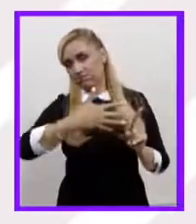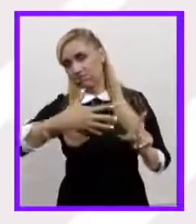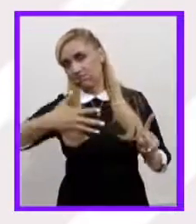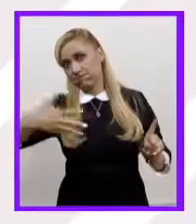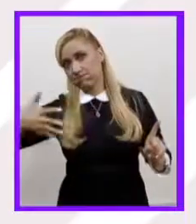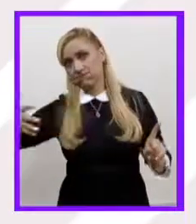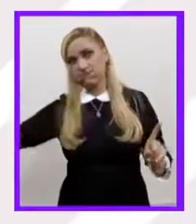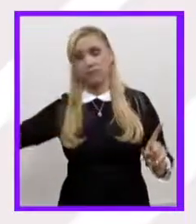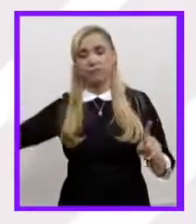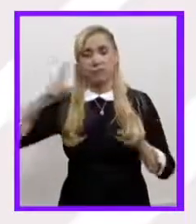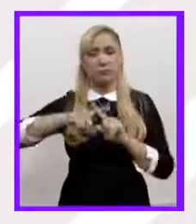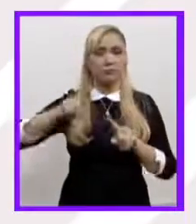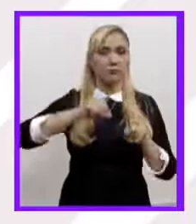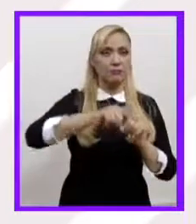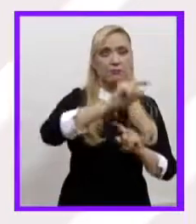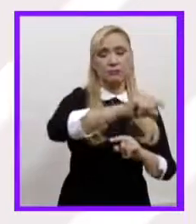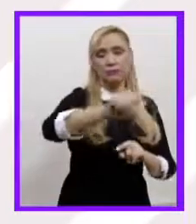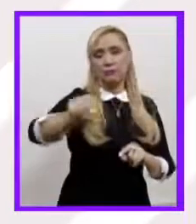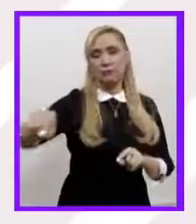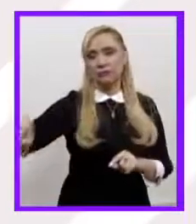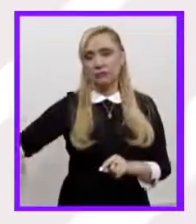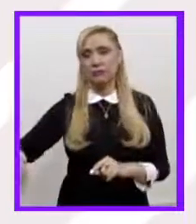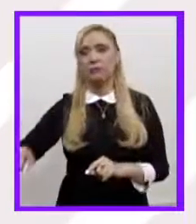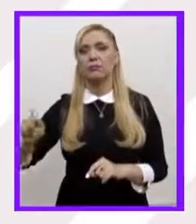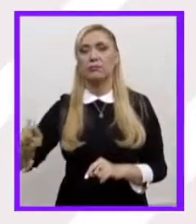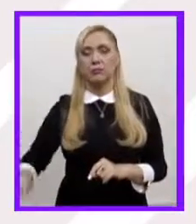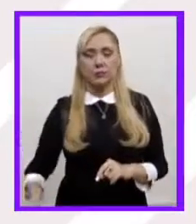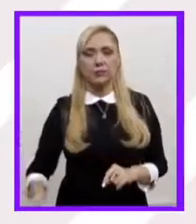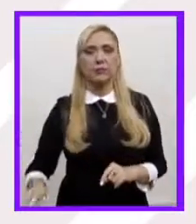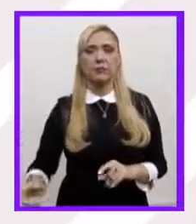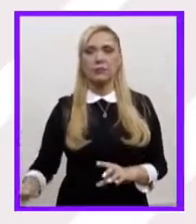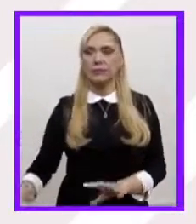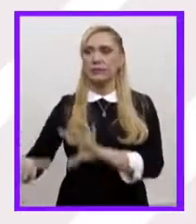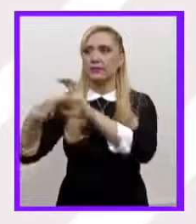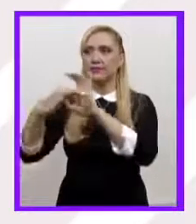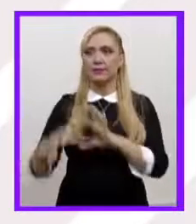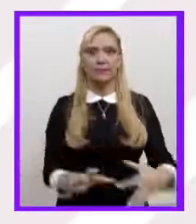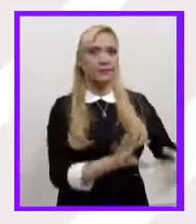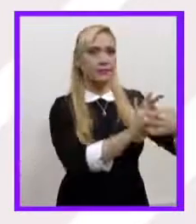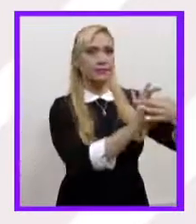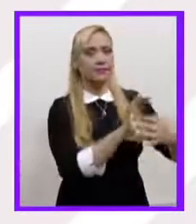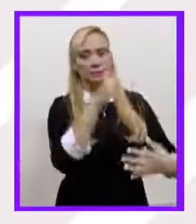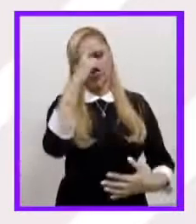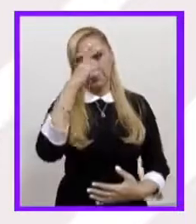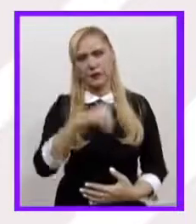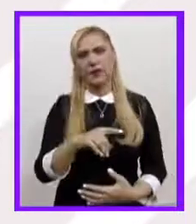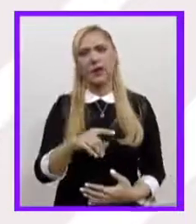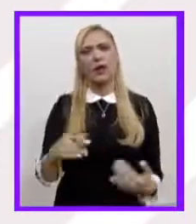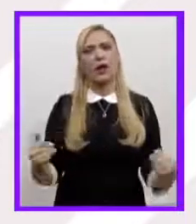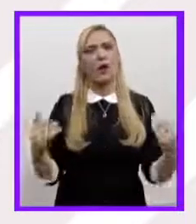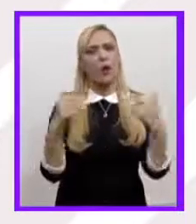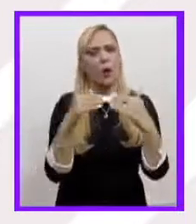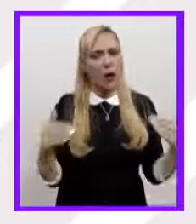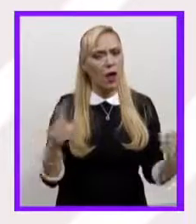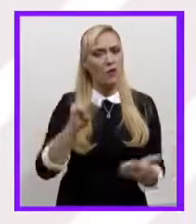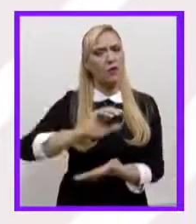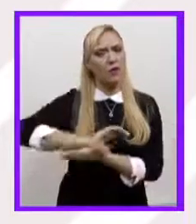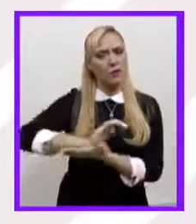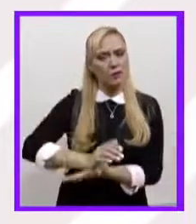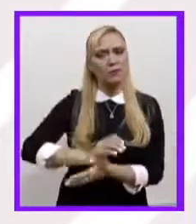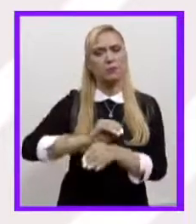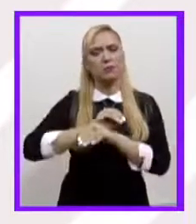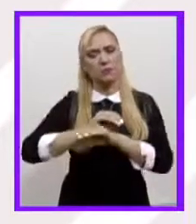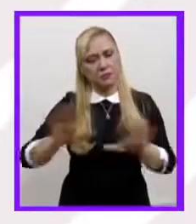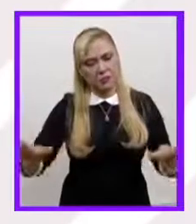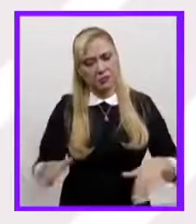de instancias y transversaliza, que esa es la esencia, el principio de igualdad y no discriminación, ¿no? Ser un principio transversal en el que hacer